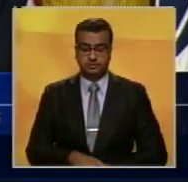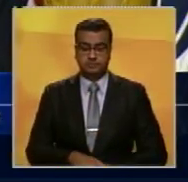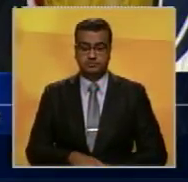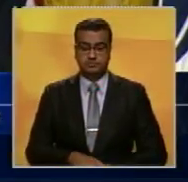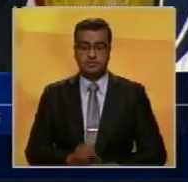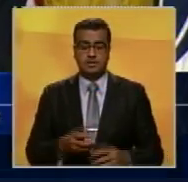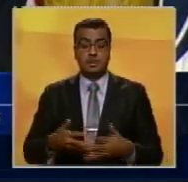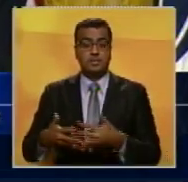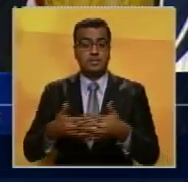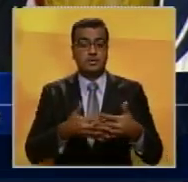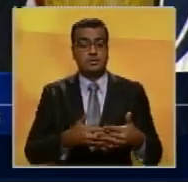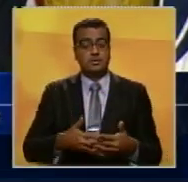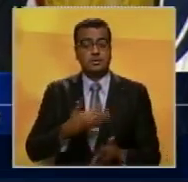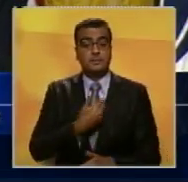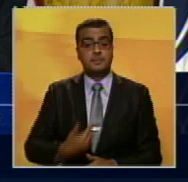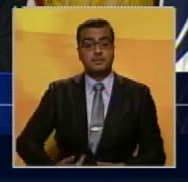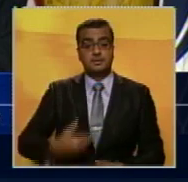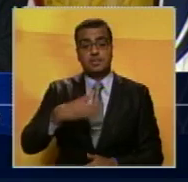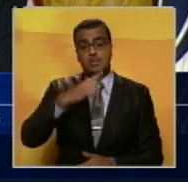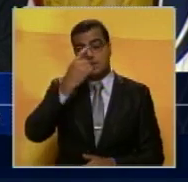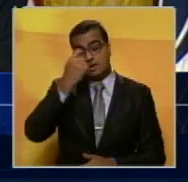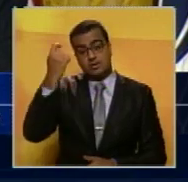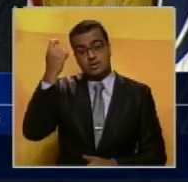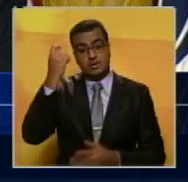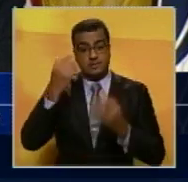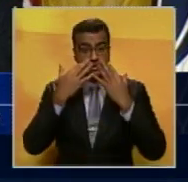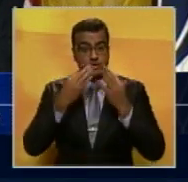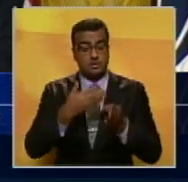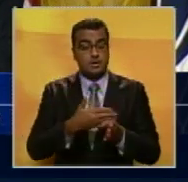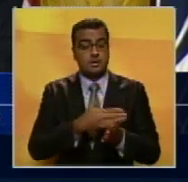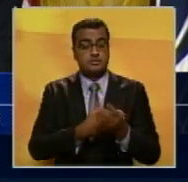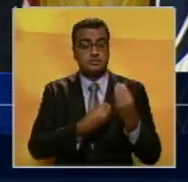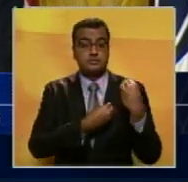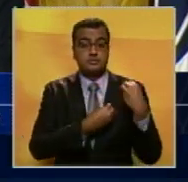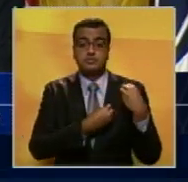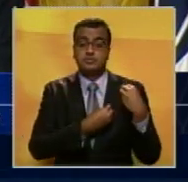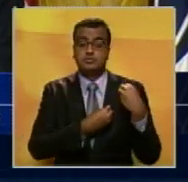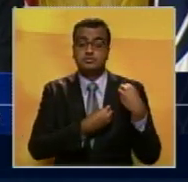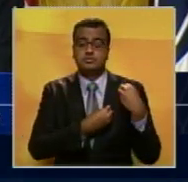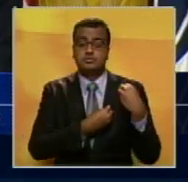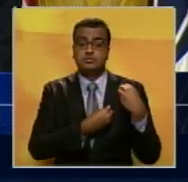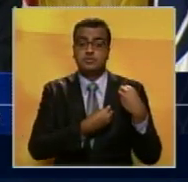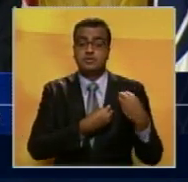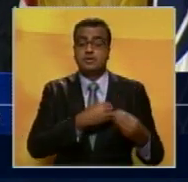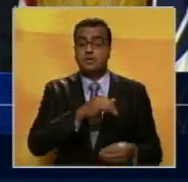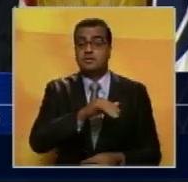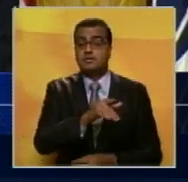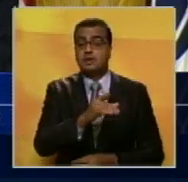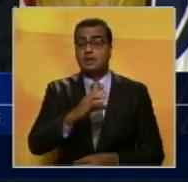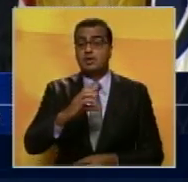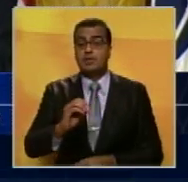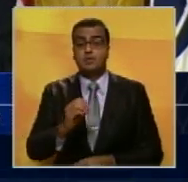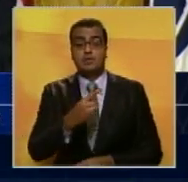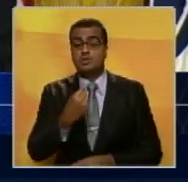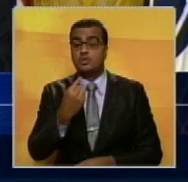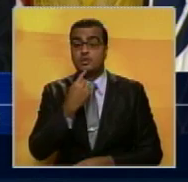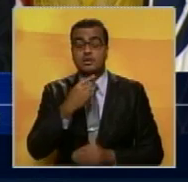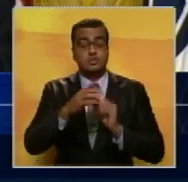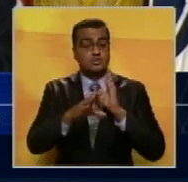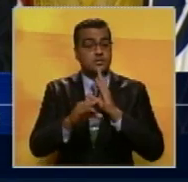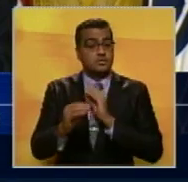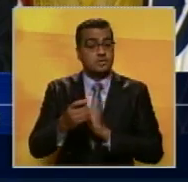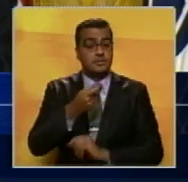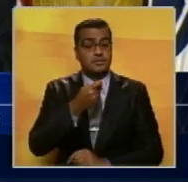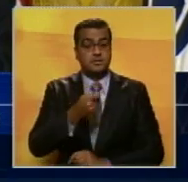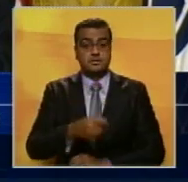En Estados Unidos, el presidente Donald Trump advirtió al exdirector del FBI, James Comey, que no revele sus conversaciones a